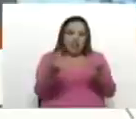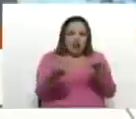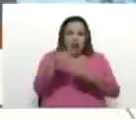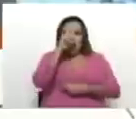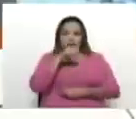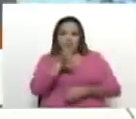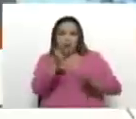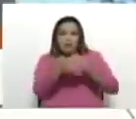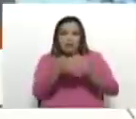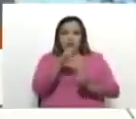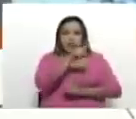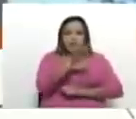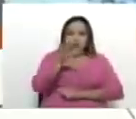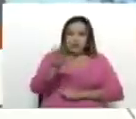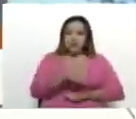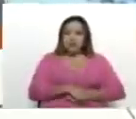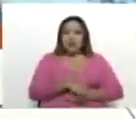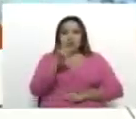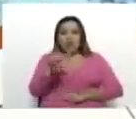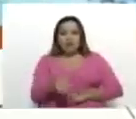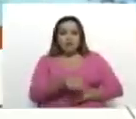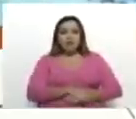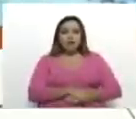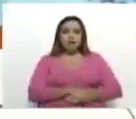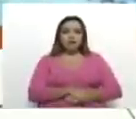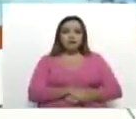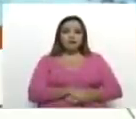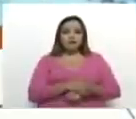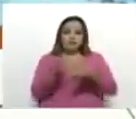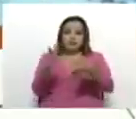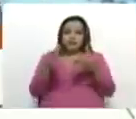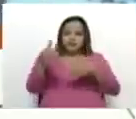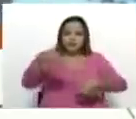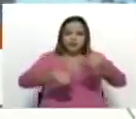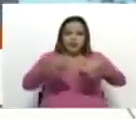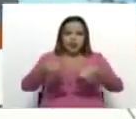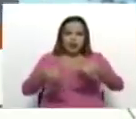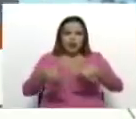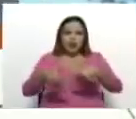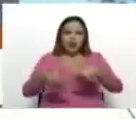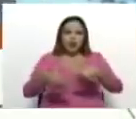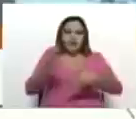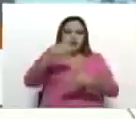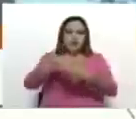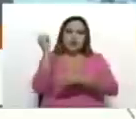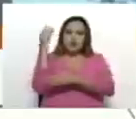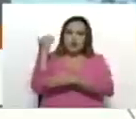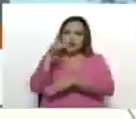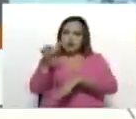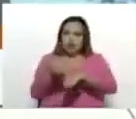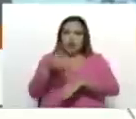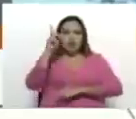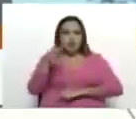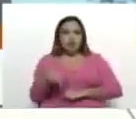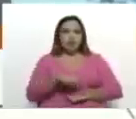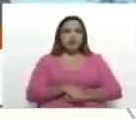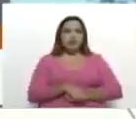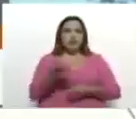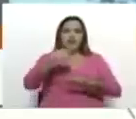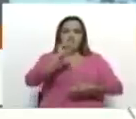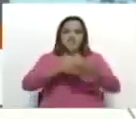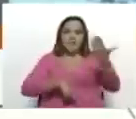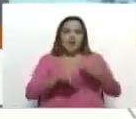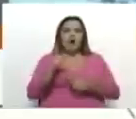el 2015 con la obtención de una victoria electoral circunstancial en la asamblea con el decreto de